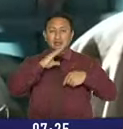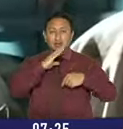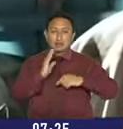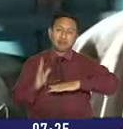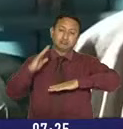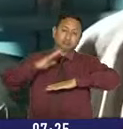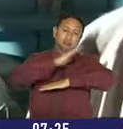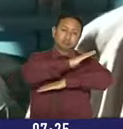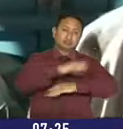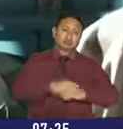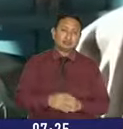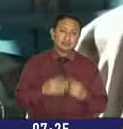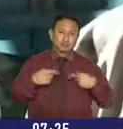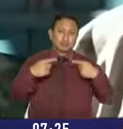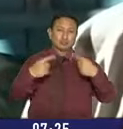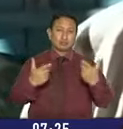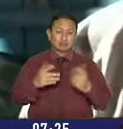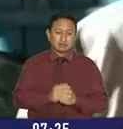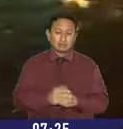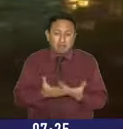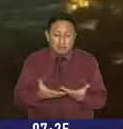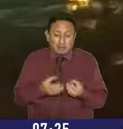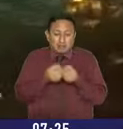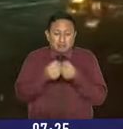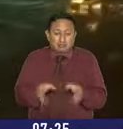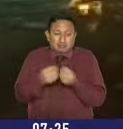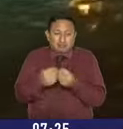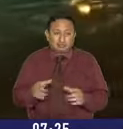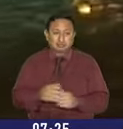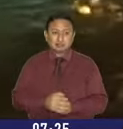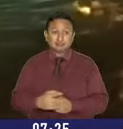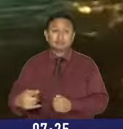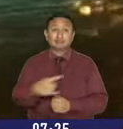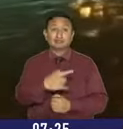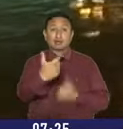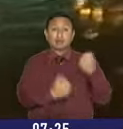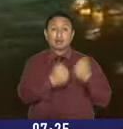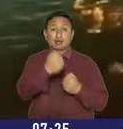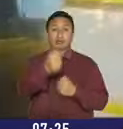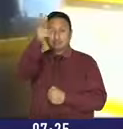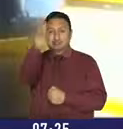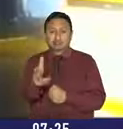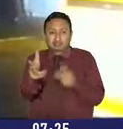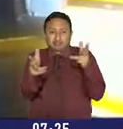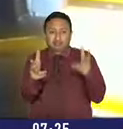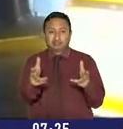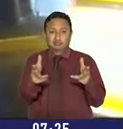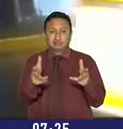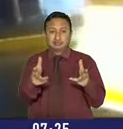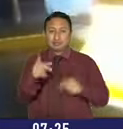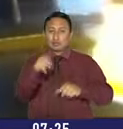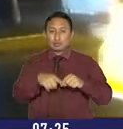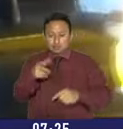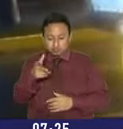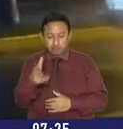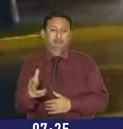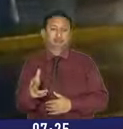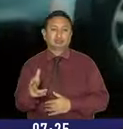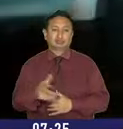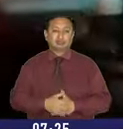las cosas. Algunos vehículos quedaron atrapados en el intento de llegar a su lugar de destino. Otros simplemente no